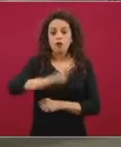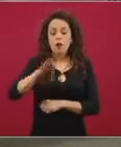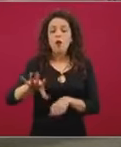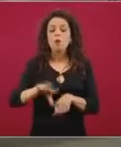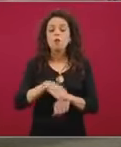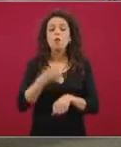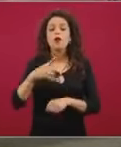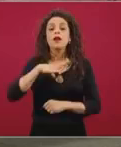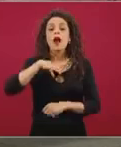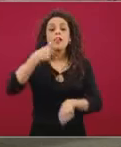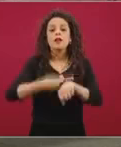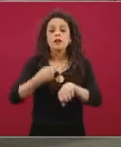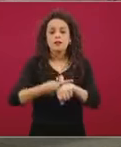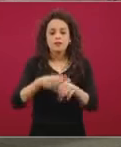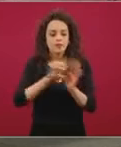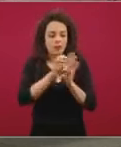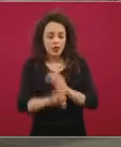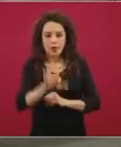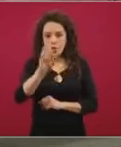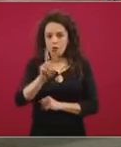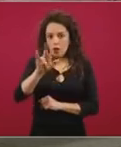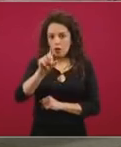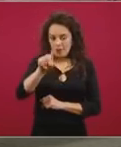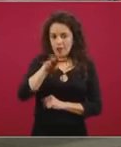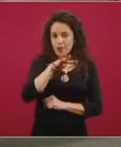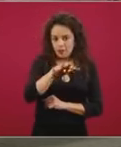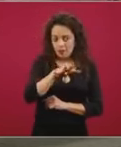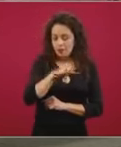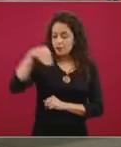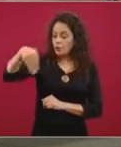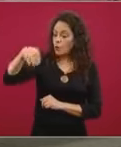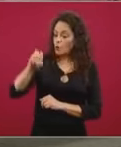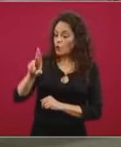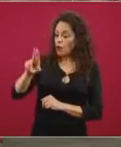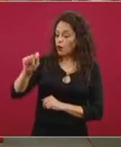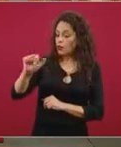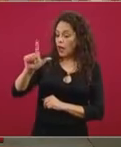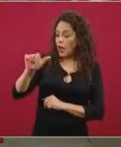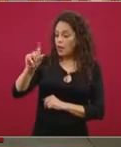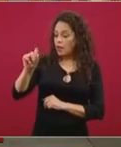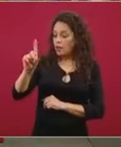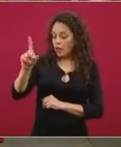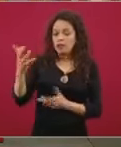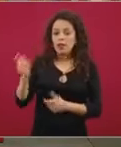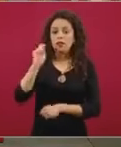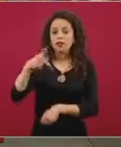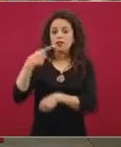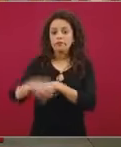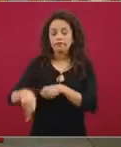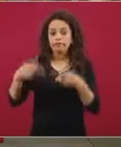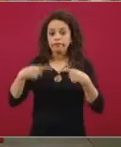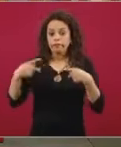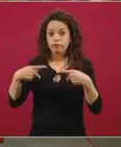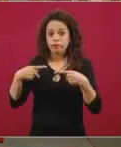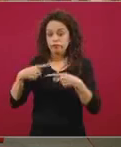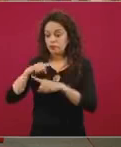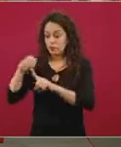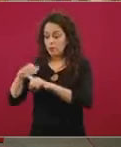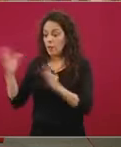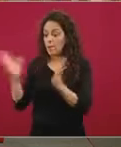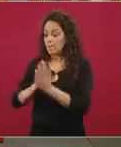caso COVID-19. La mortalidad es el riesgo de que una persona en una población determinada muera por esa causa.